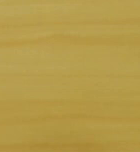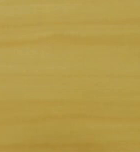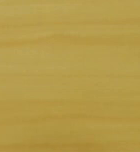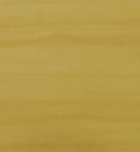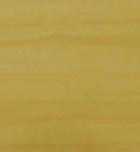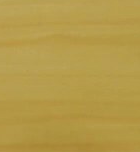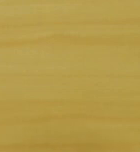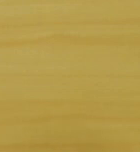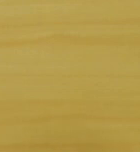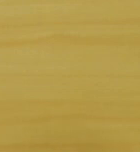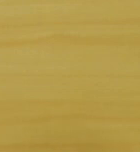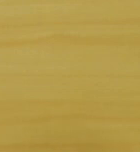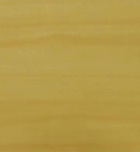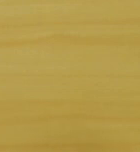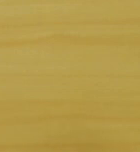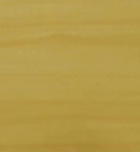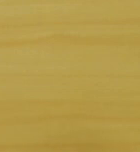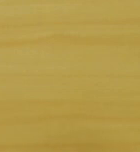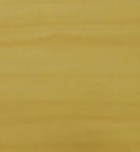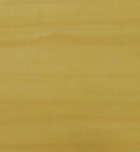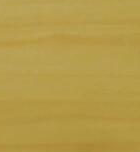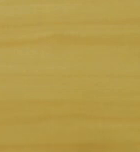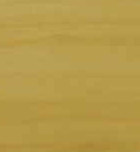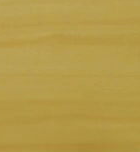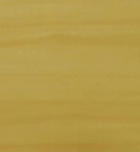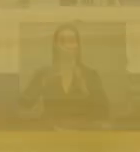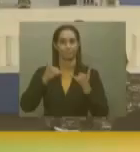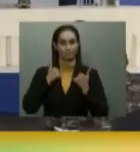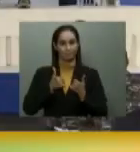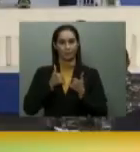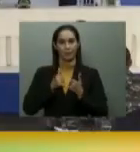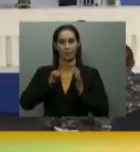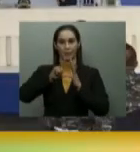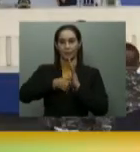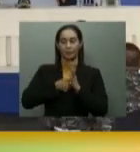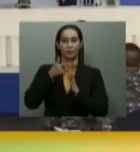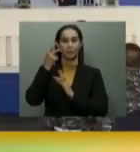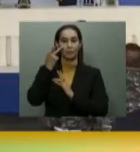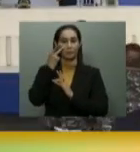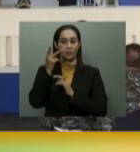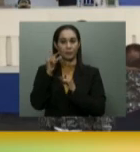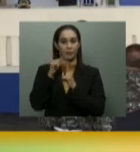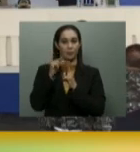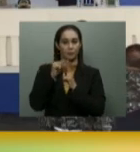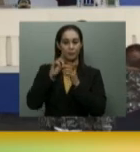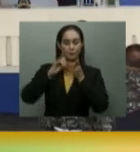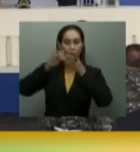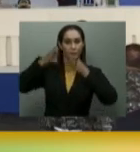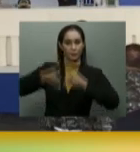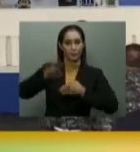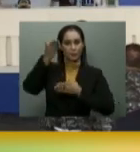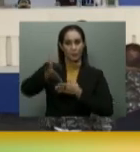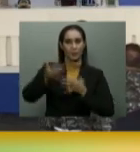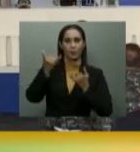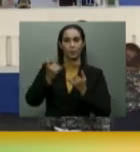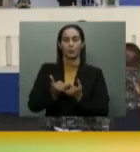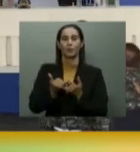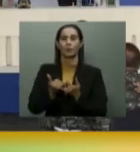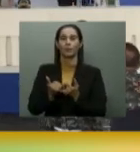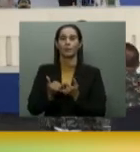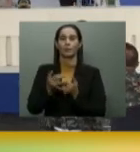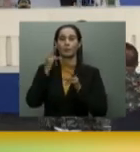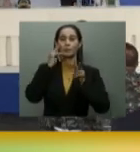de los aspectos fundamentales de esta reforma evaluación del perfil evaluación psicológica de nuestros agentes